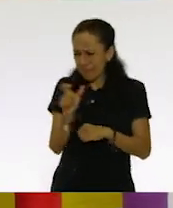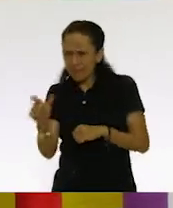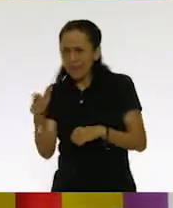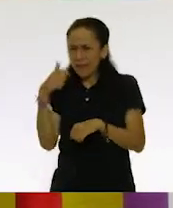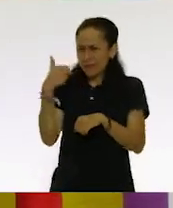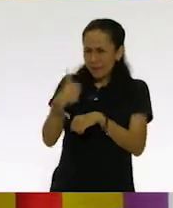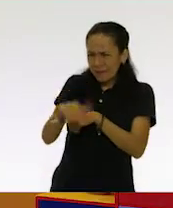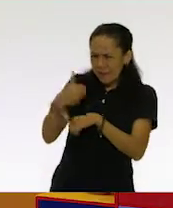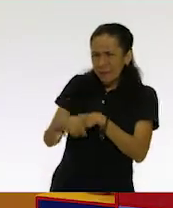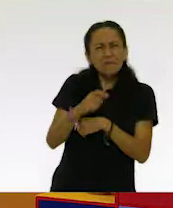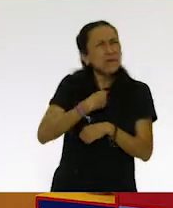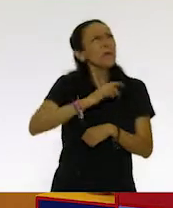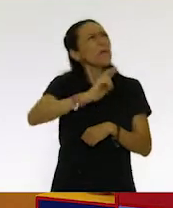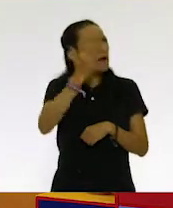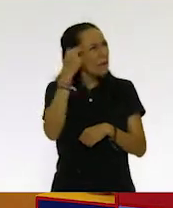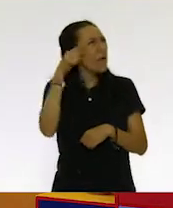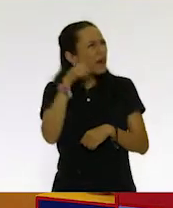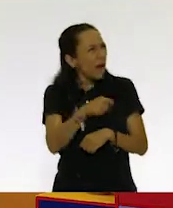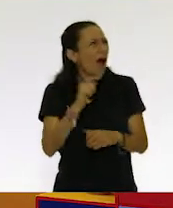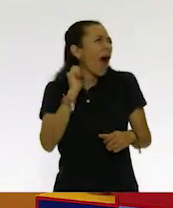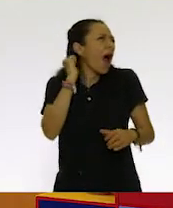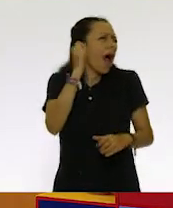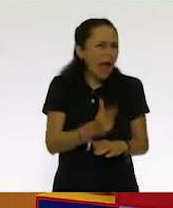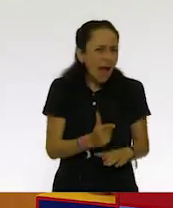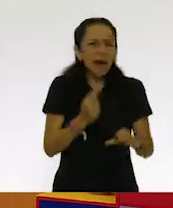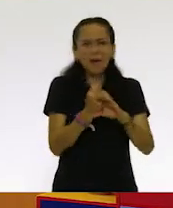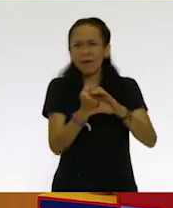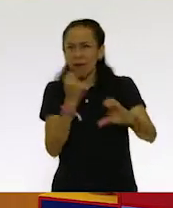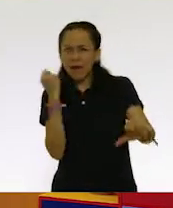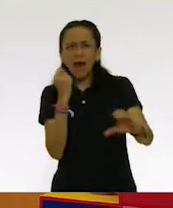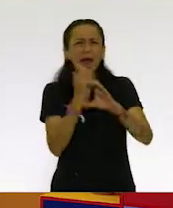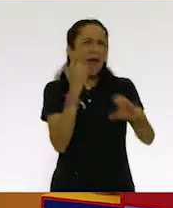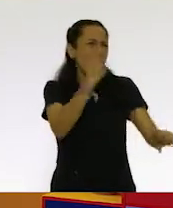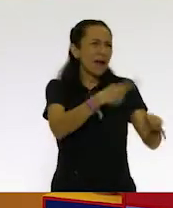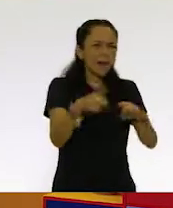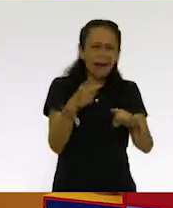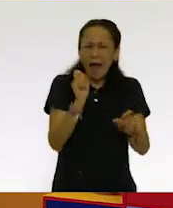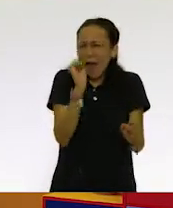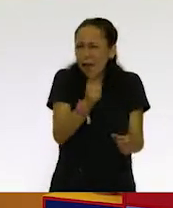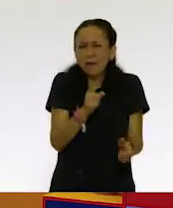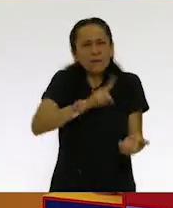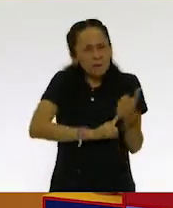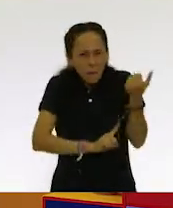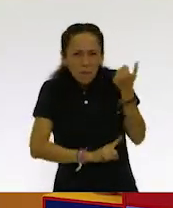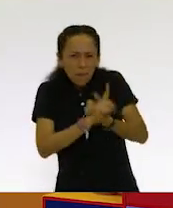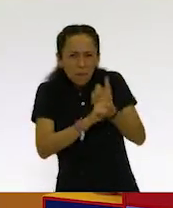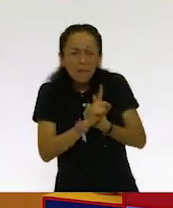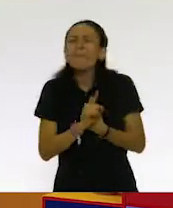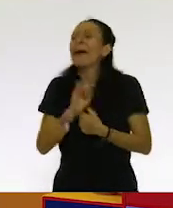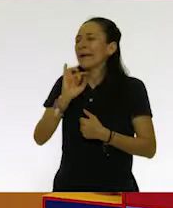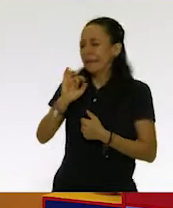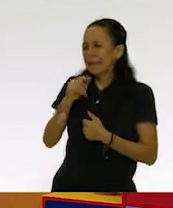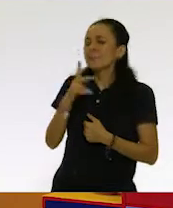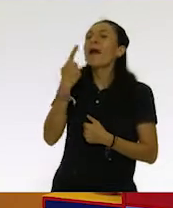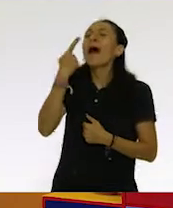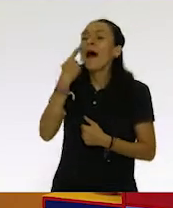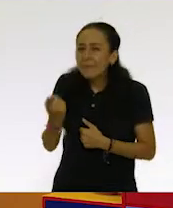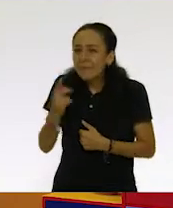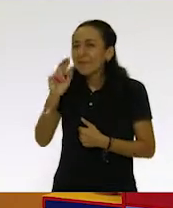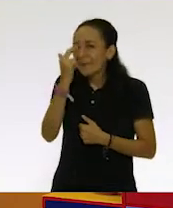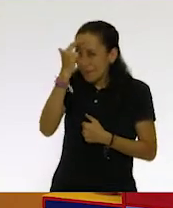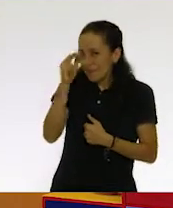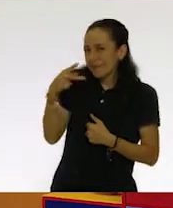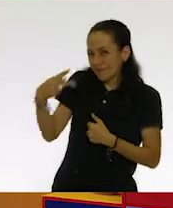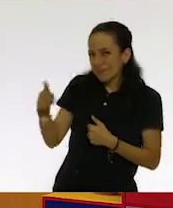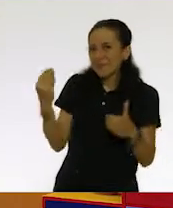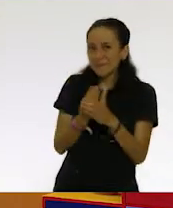transporte. Sí, pero vamos a ver de qué se trató la clase con Moni, porque tuvo un pequeño